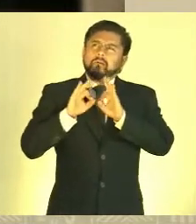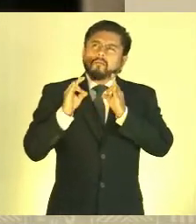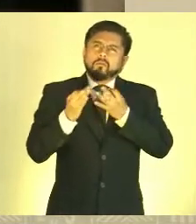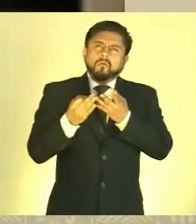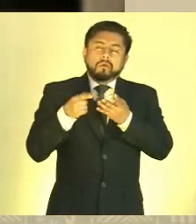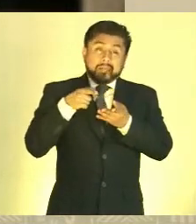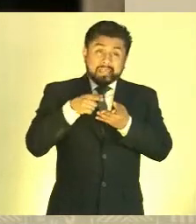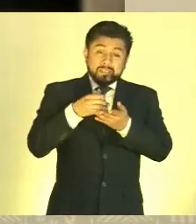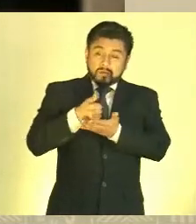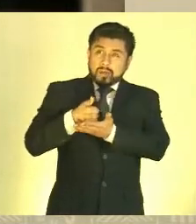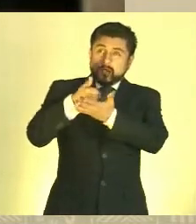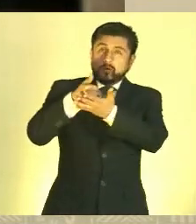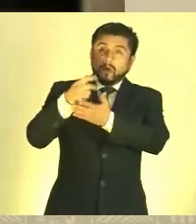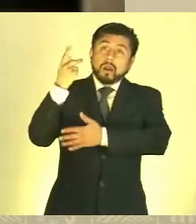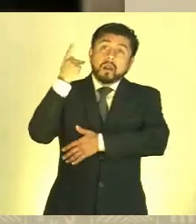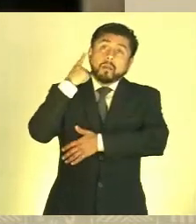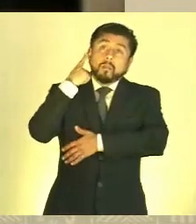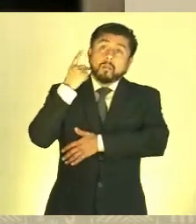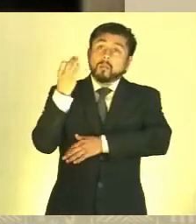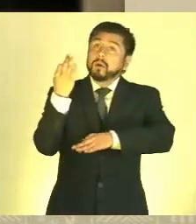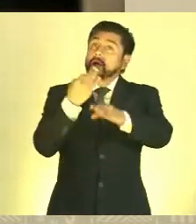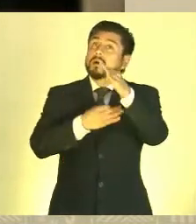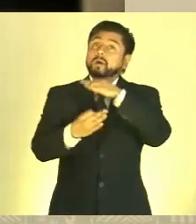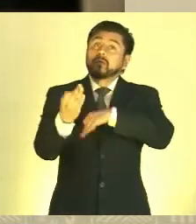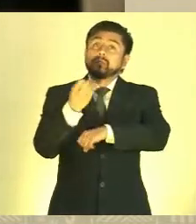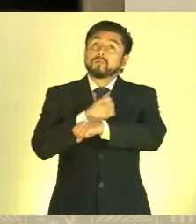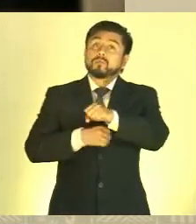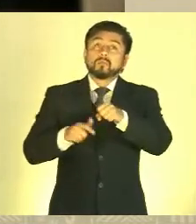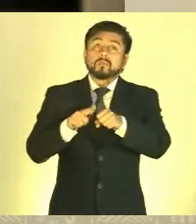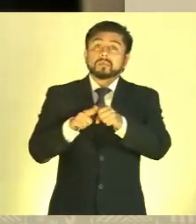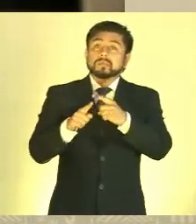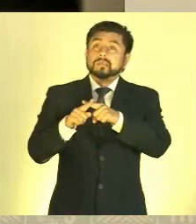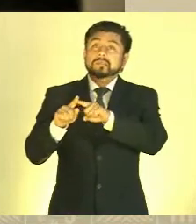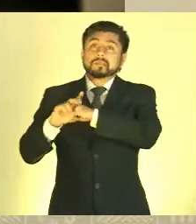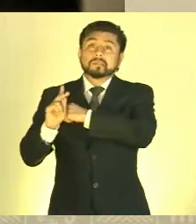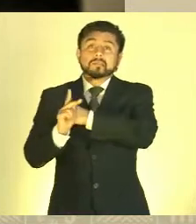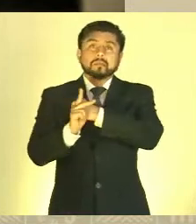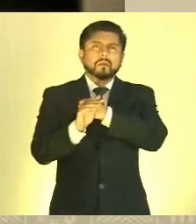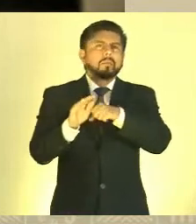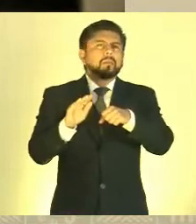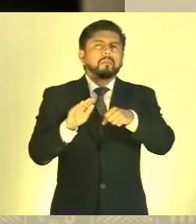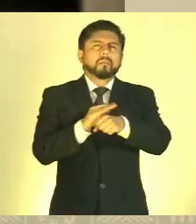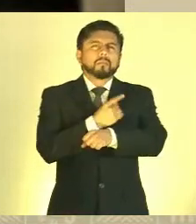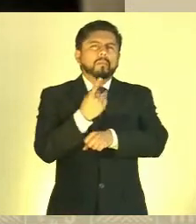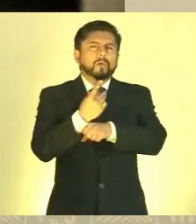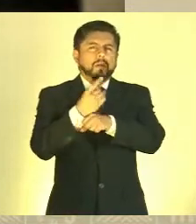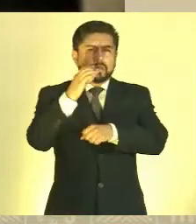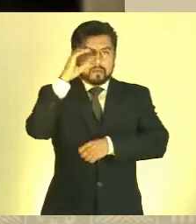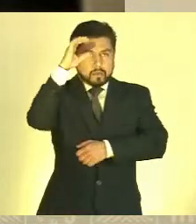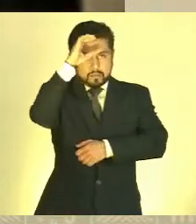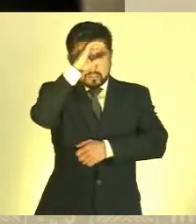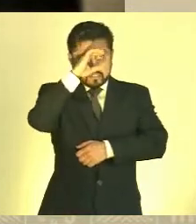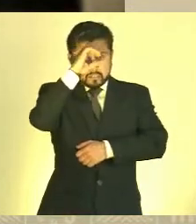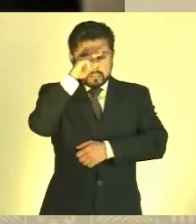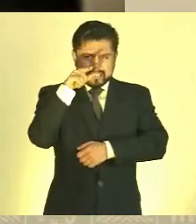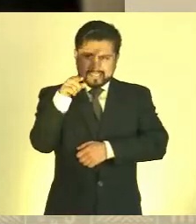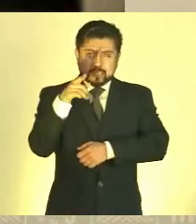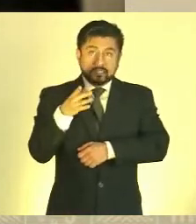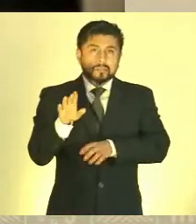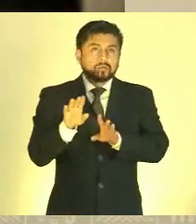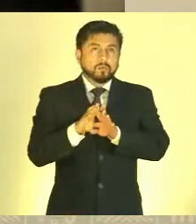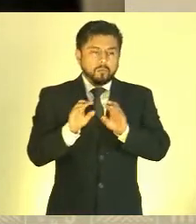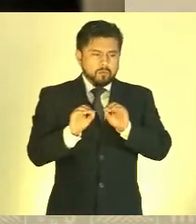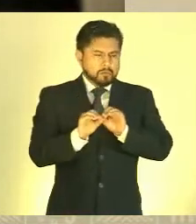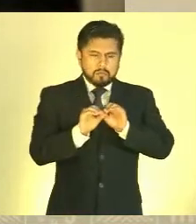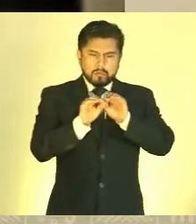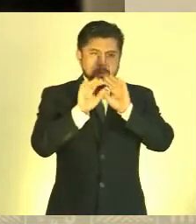nuestras sociedades. Primero, porque la ciencia es transparente por completo. Cualquiera de nosotros,